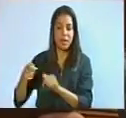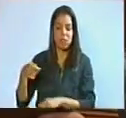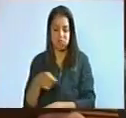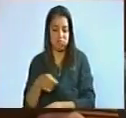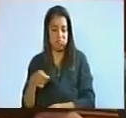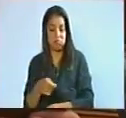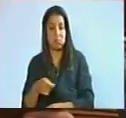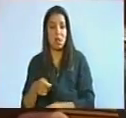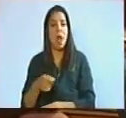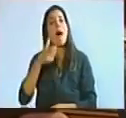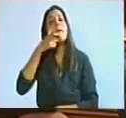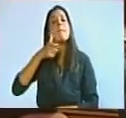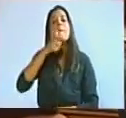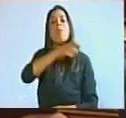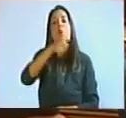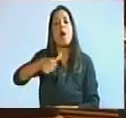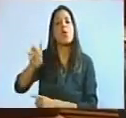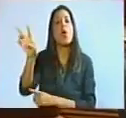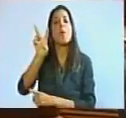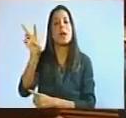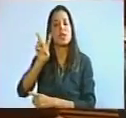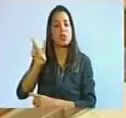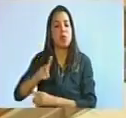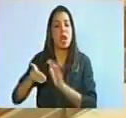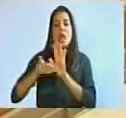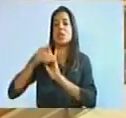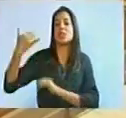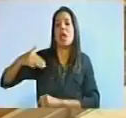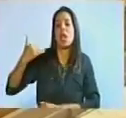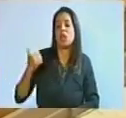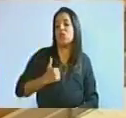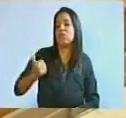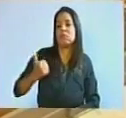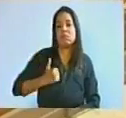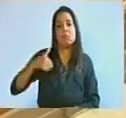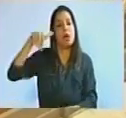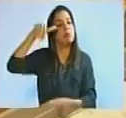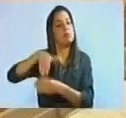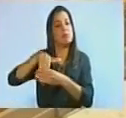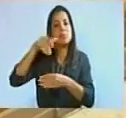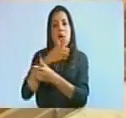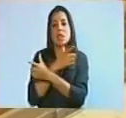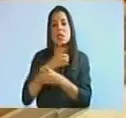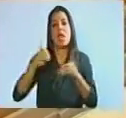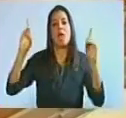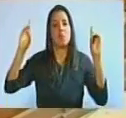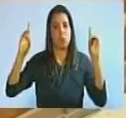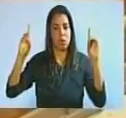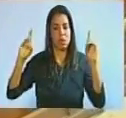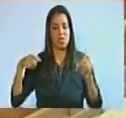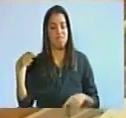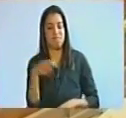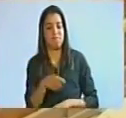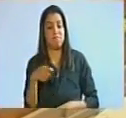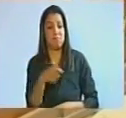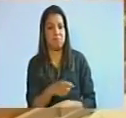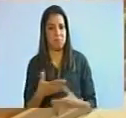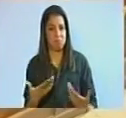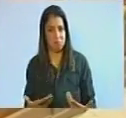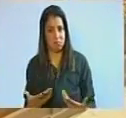derecho del pueblo venezolano a su libre autodeterminación en democracia y afectar el